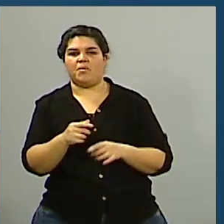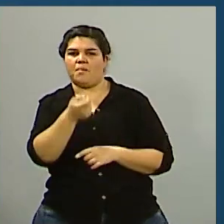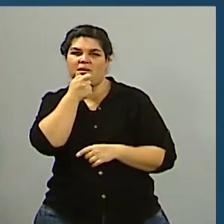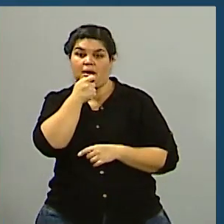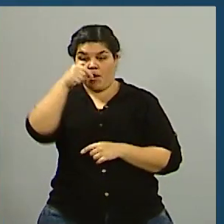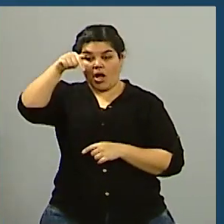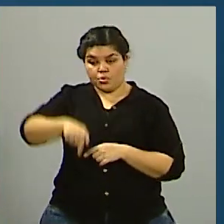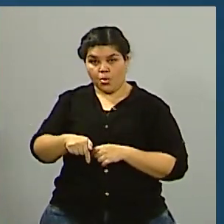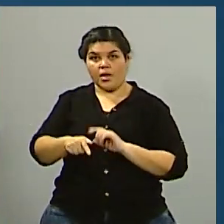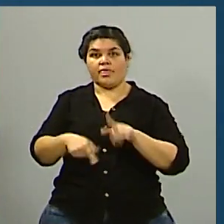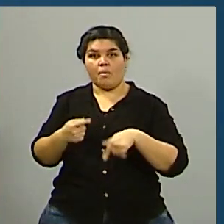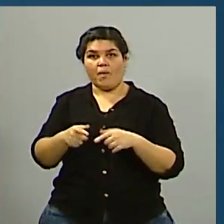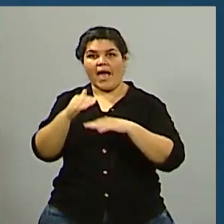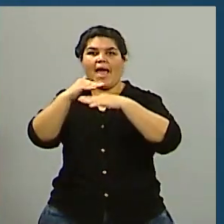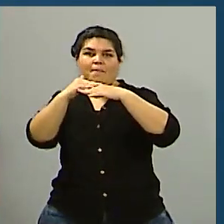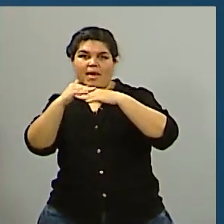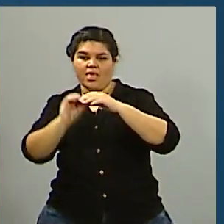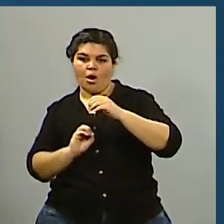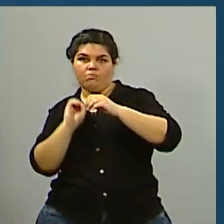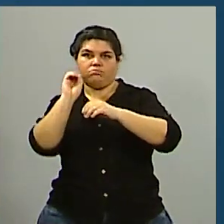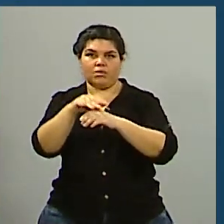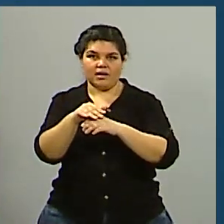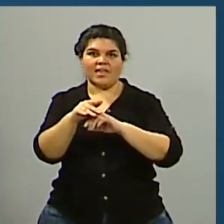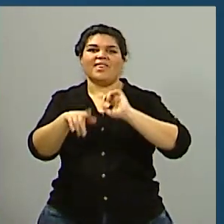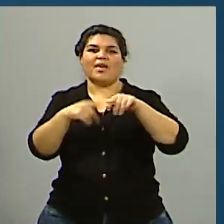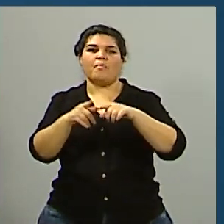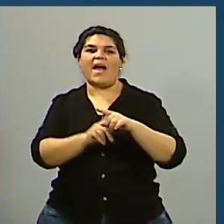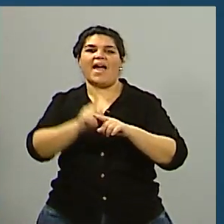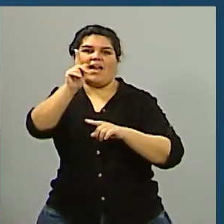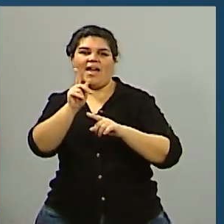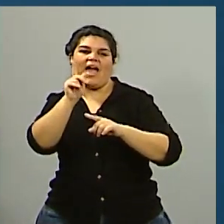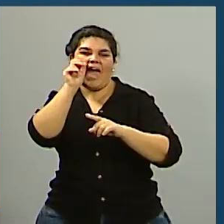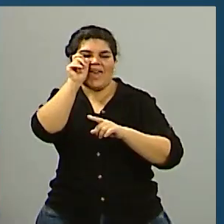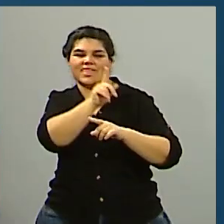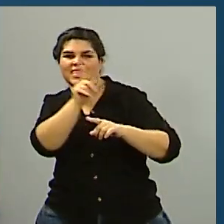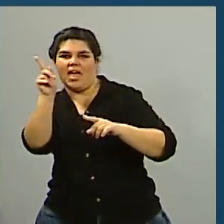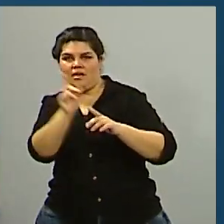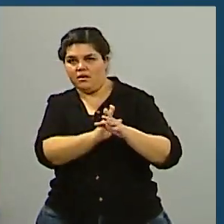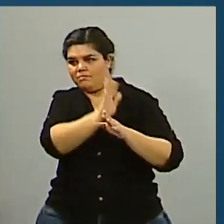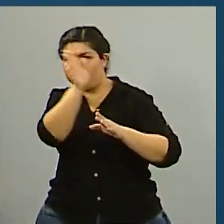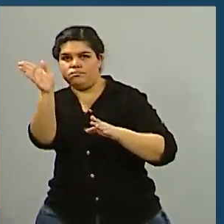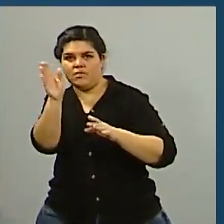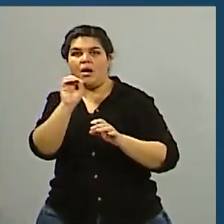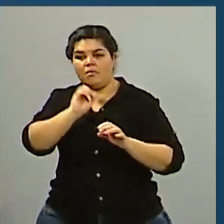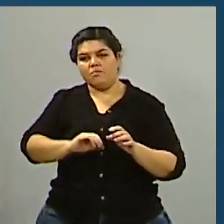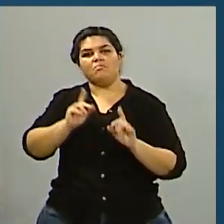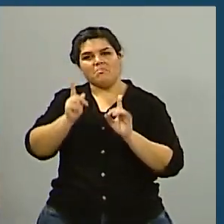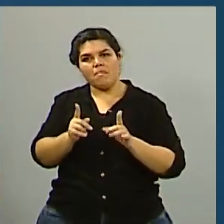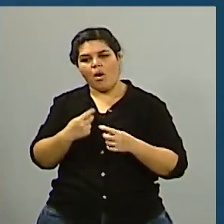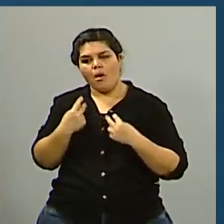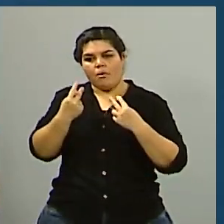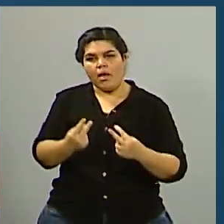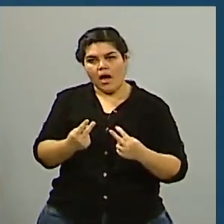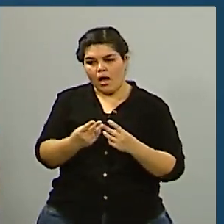en distintas economías regionales, ¿no es cierto? Pasando por Mendoza y quizá llegando hasta Río Negro, etcétera, para otras actividades. Era